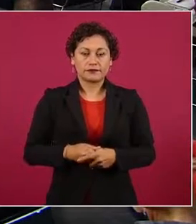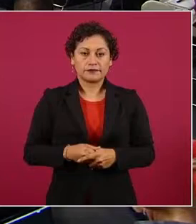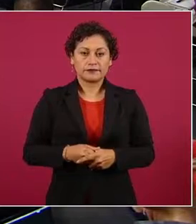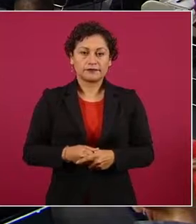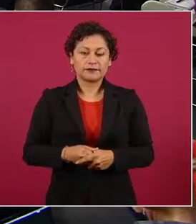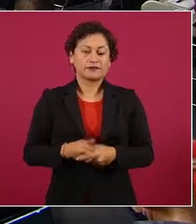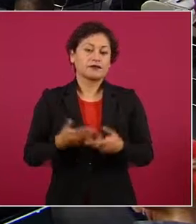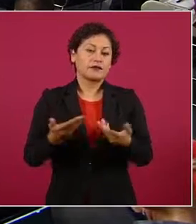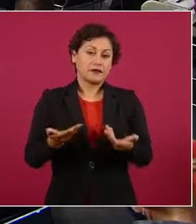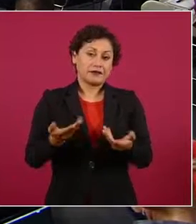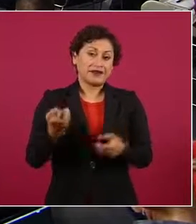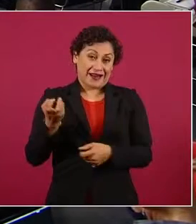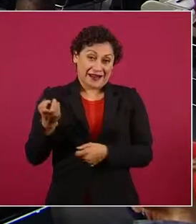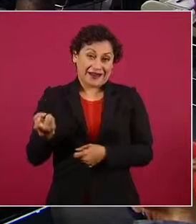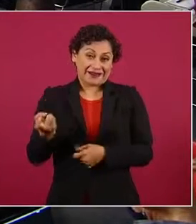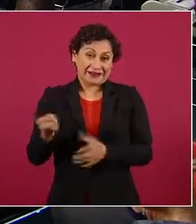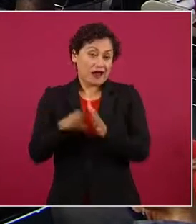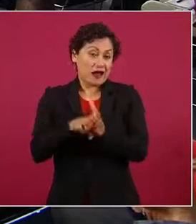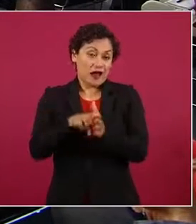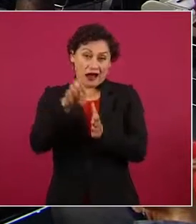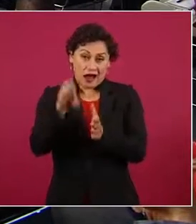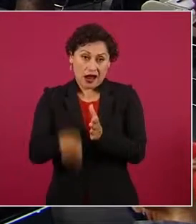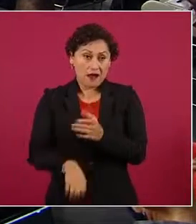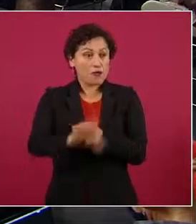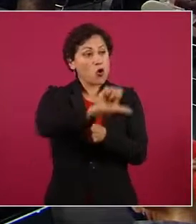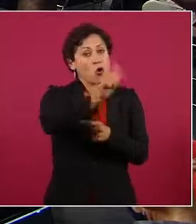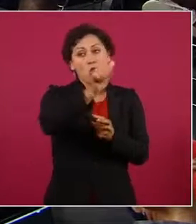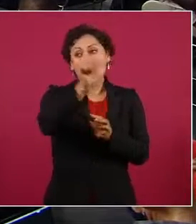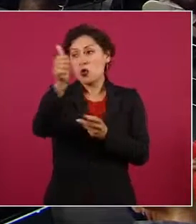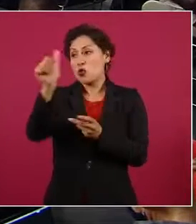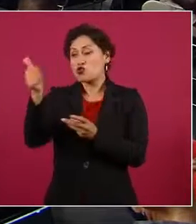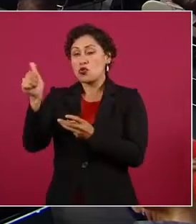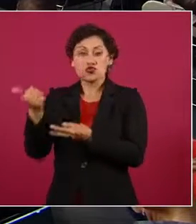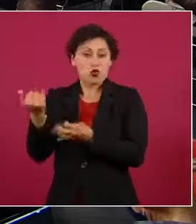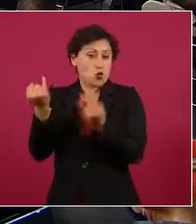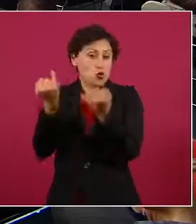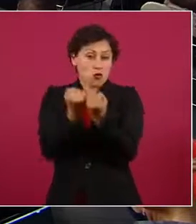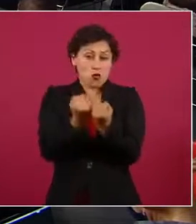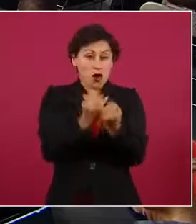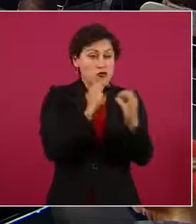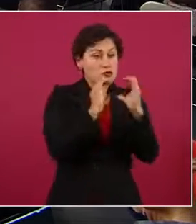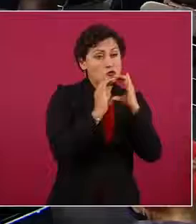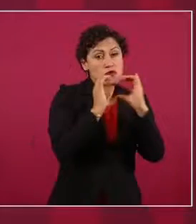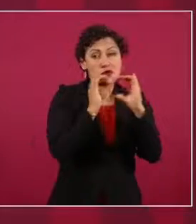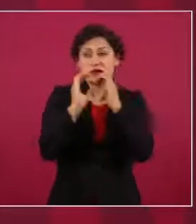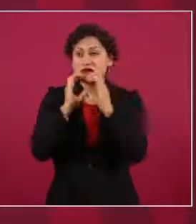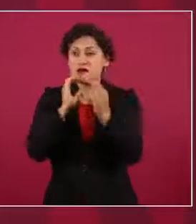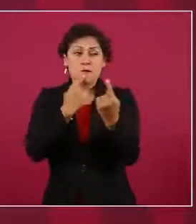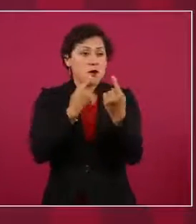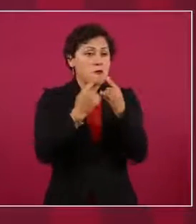así en todos los casos, no tenemos un solo problema